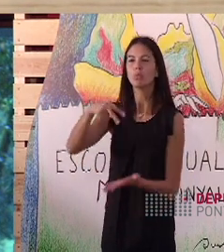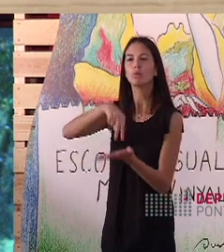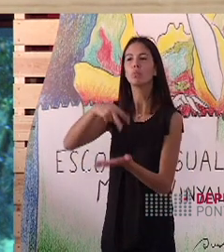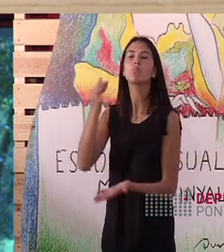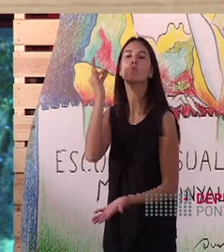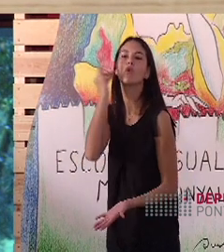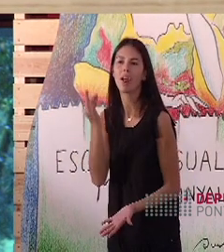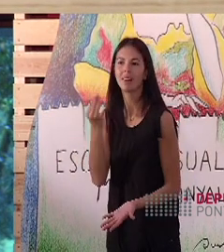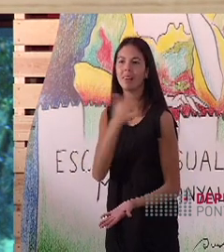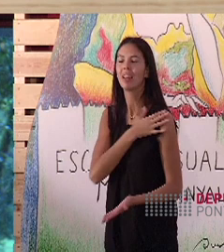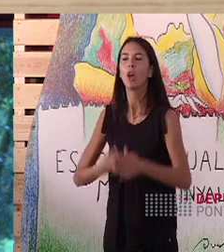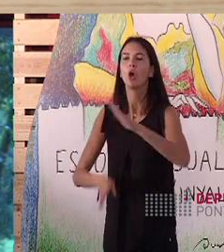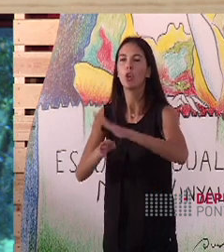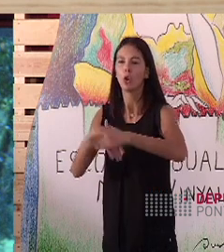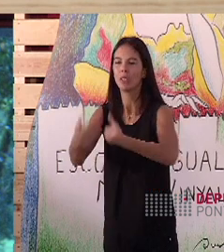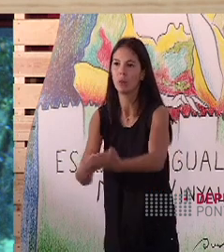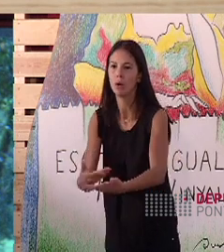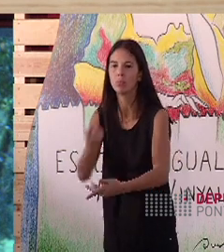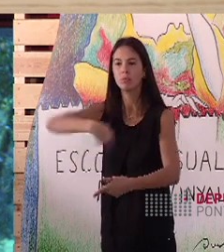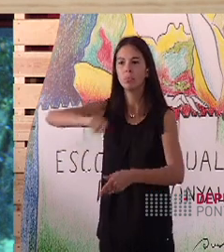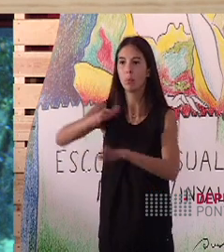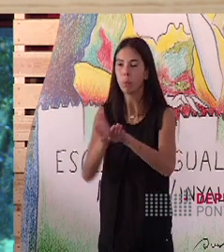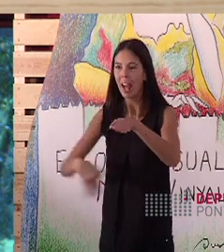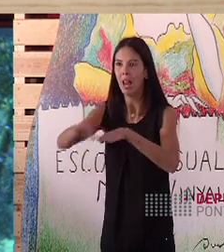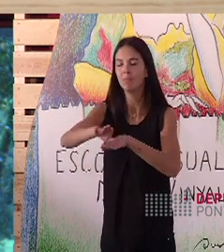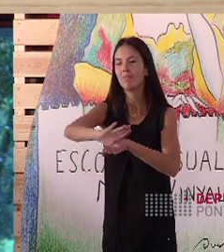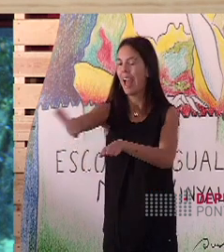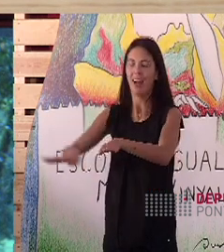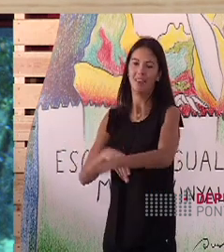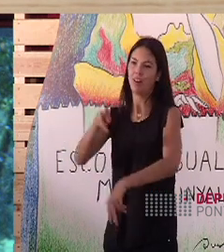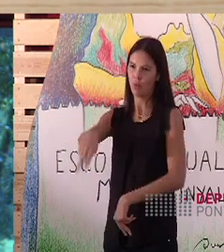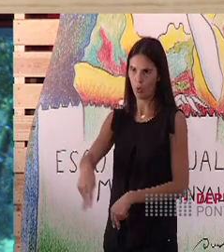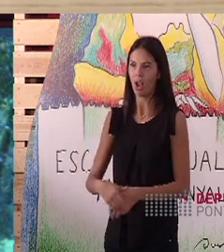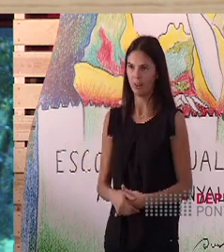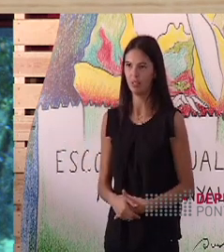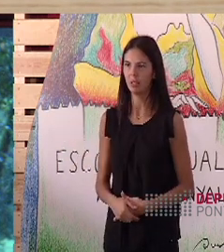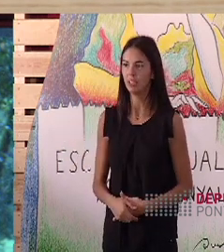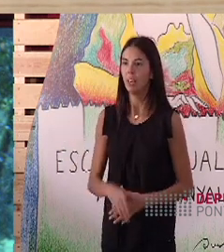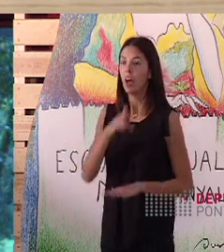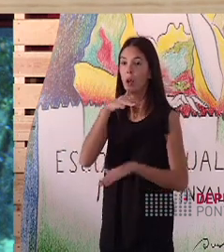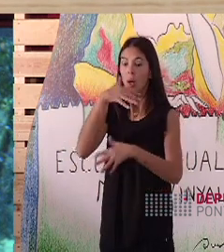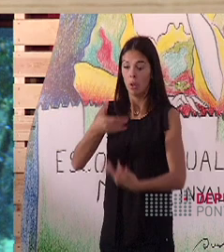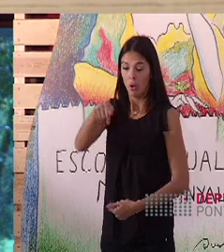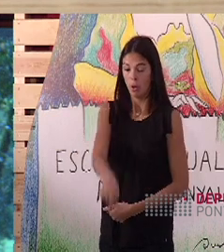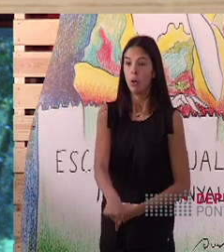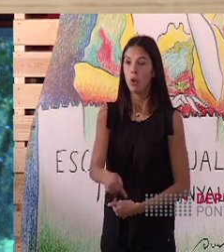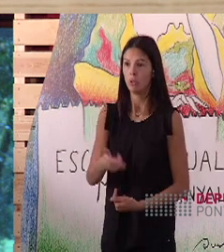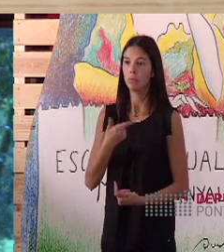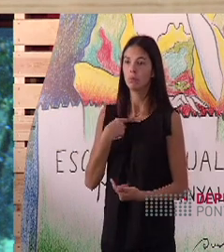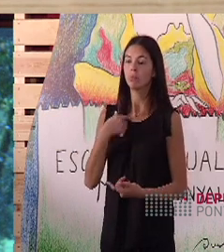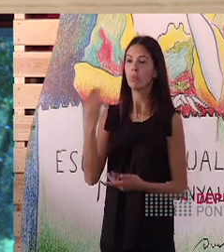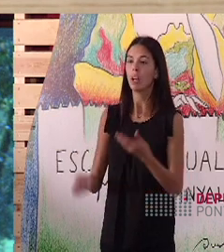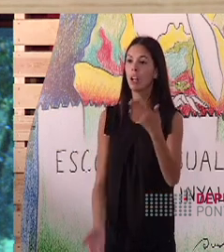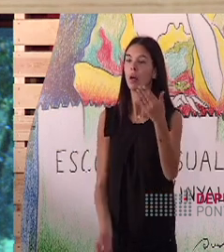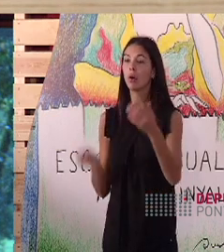quedarnos e que non imos dar ningún paso atrás. E hoxe, nesta xornada de mercantilización